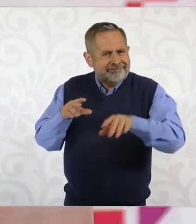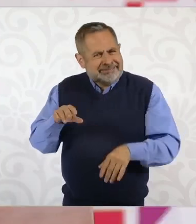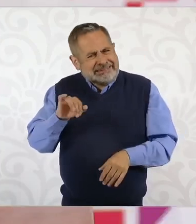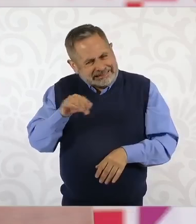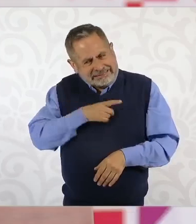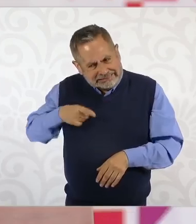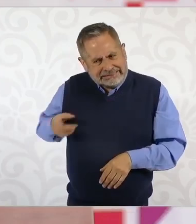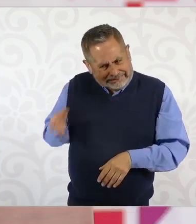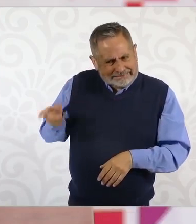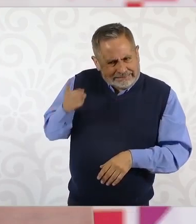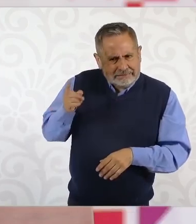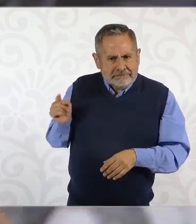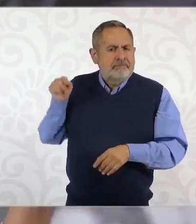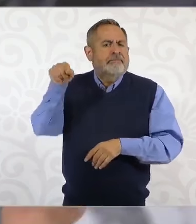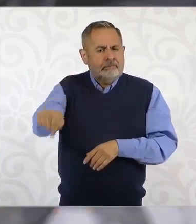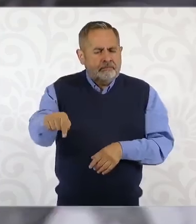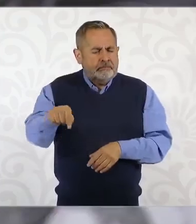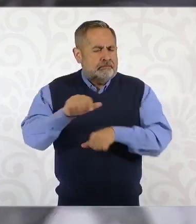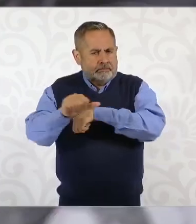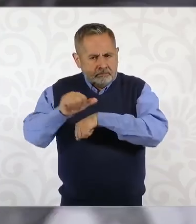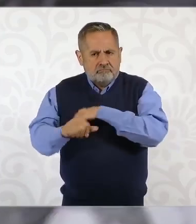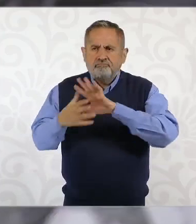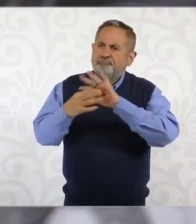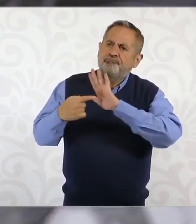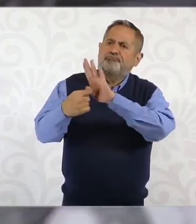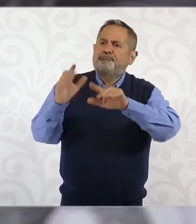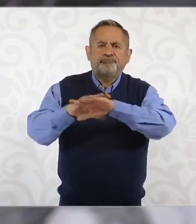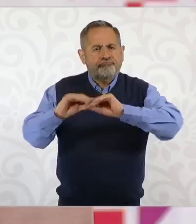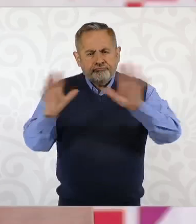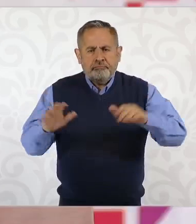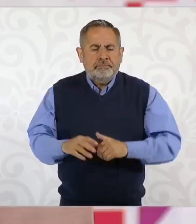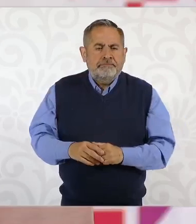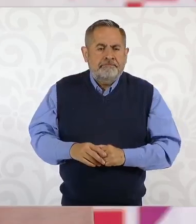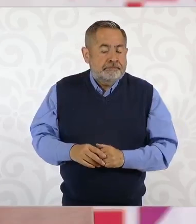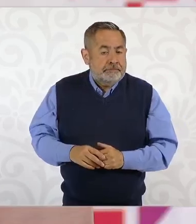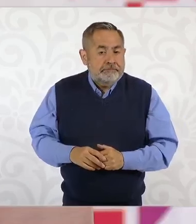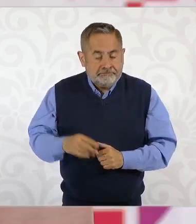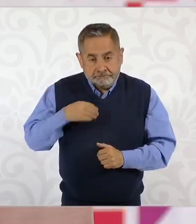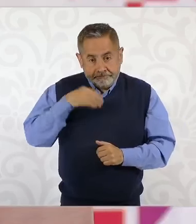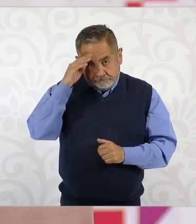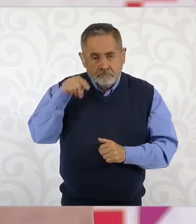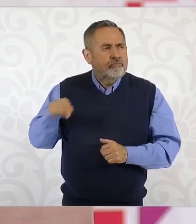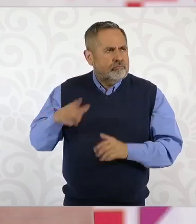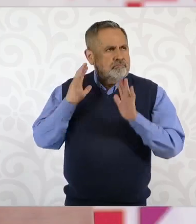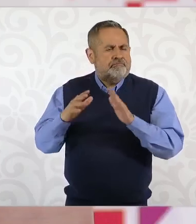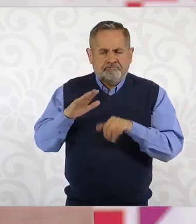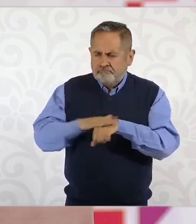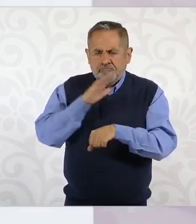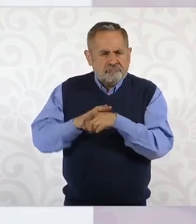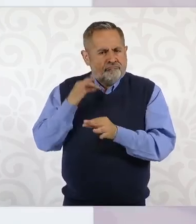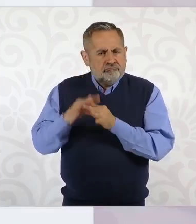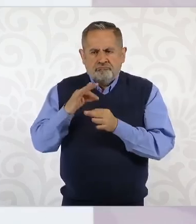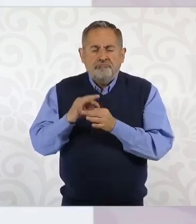distintas instituciones del gobierno de Estados Unidos y de otros gobiernos del mundo. Y los logros, los resultados, cómo